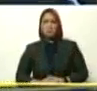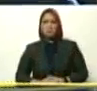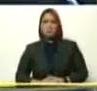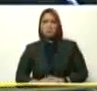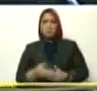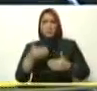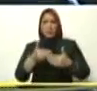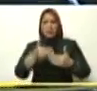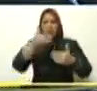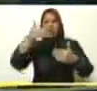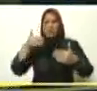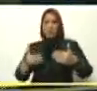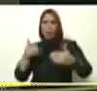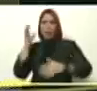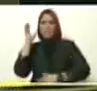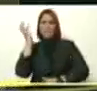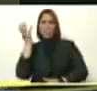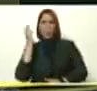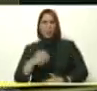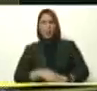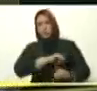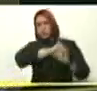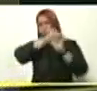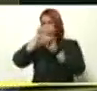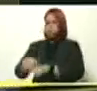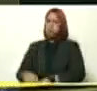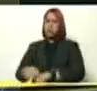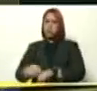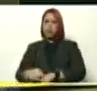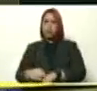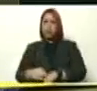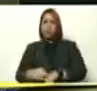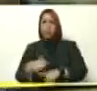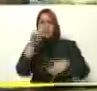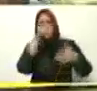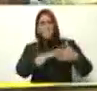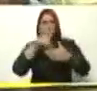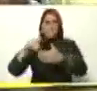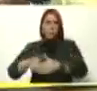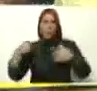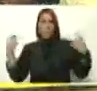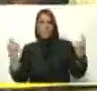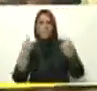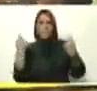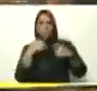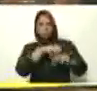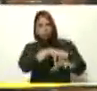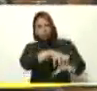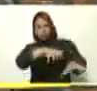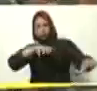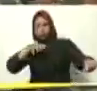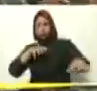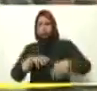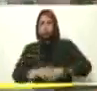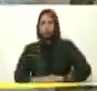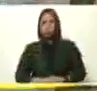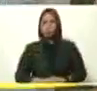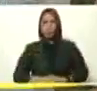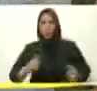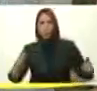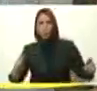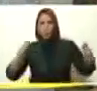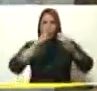Detrás de la ambulancia, aplastado por el voto popular mayoritariamente de